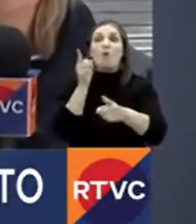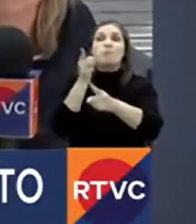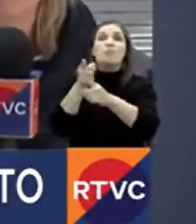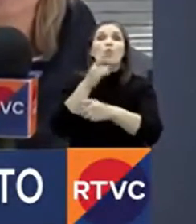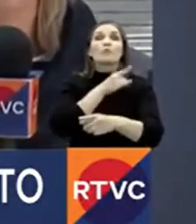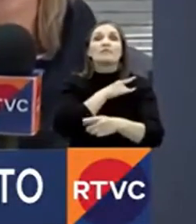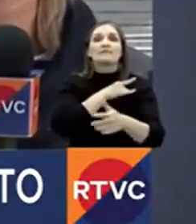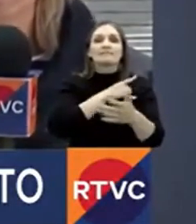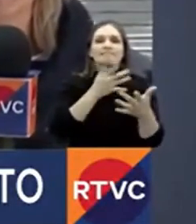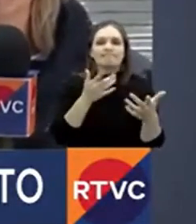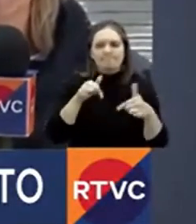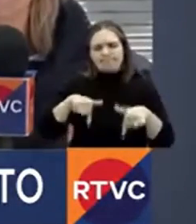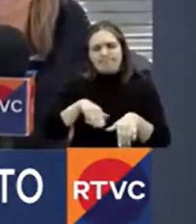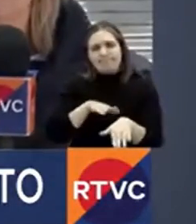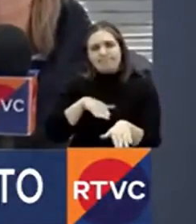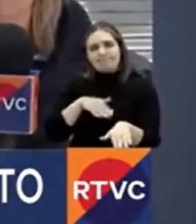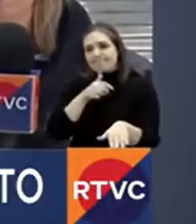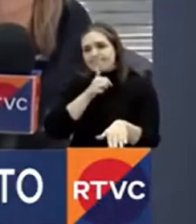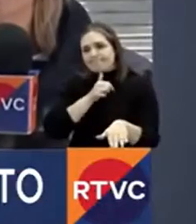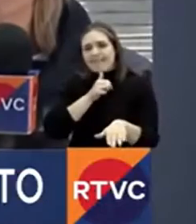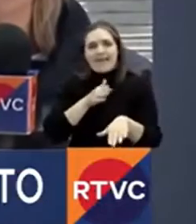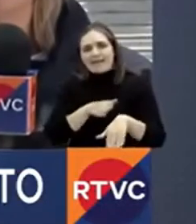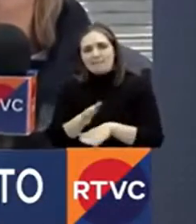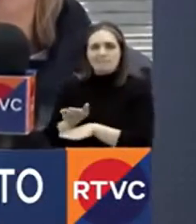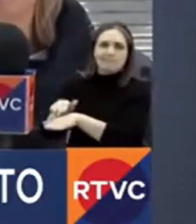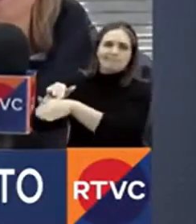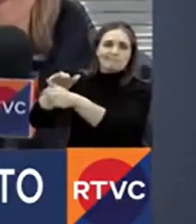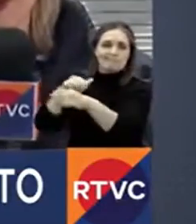Lo que han manifestado las autoridades es que habría